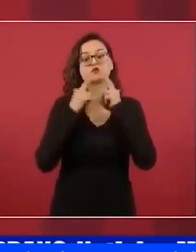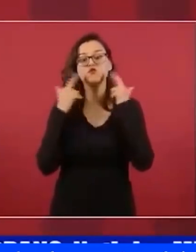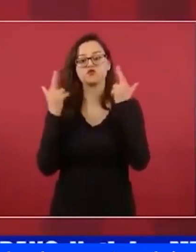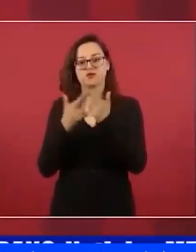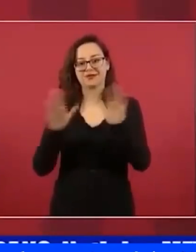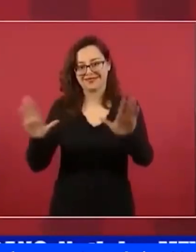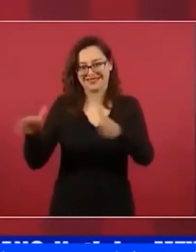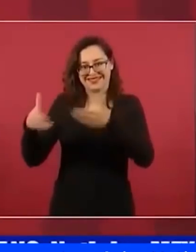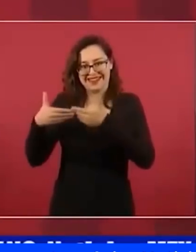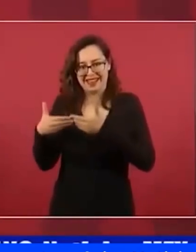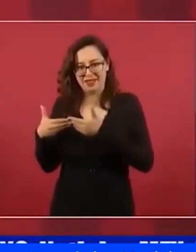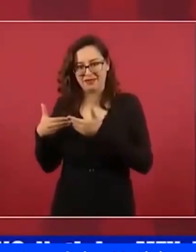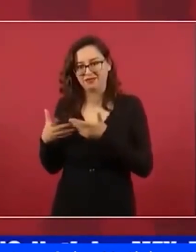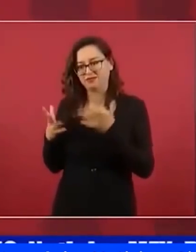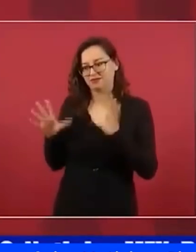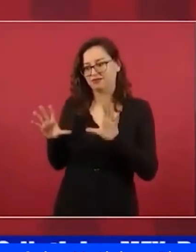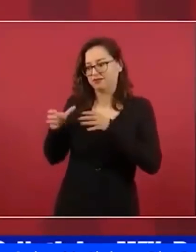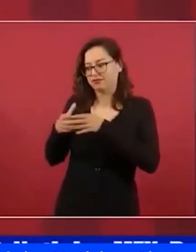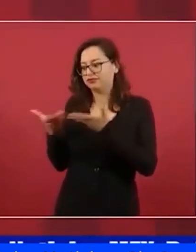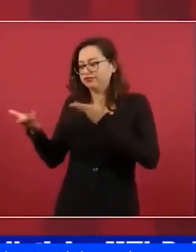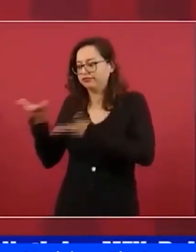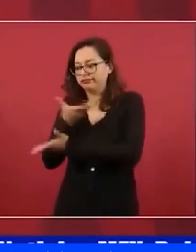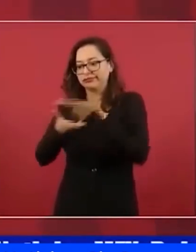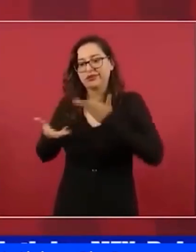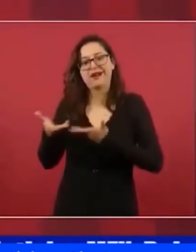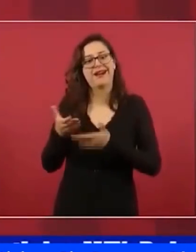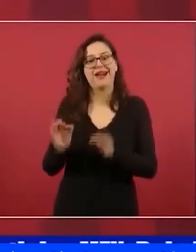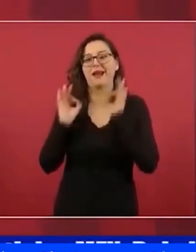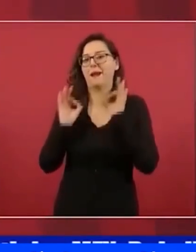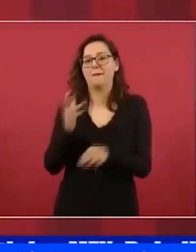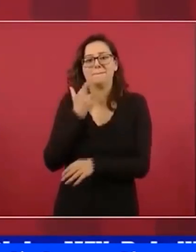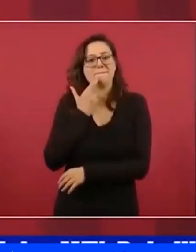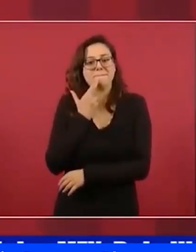Estaba muy contento, muy contento,